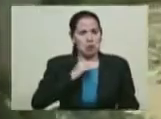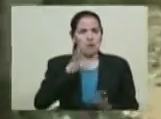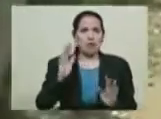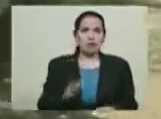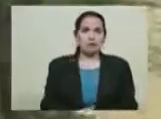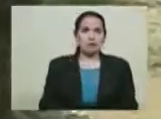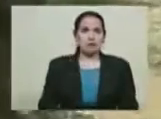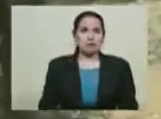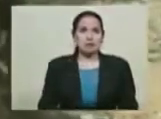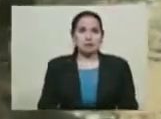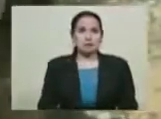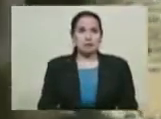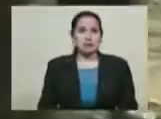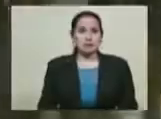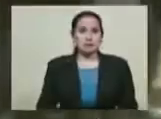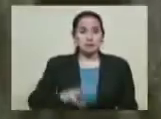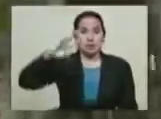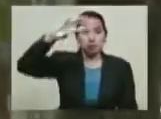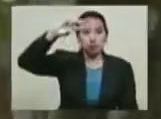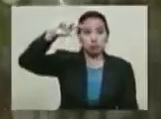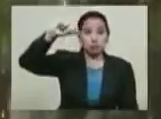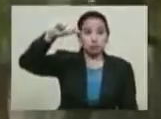aprovechen esta oportunidad. Voy a cerrar el chorro,